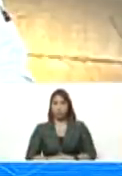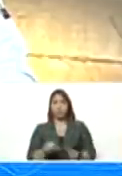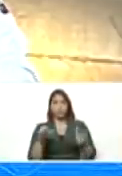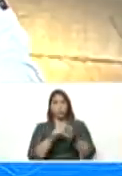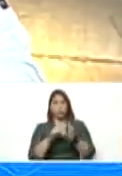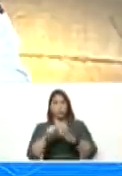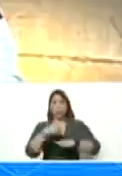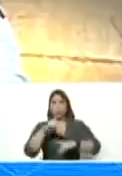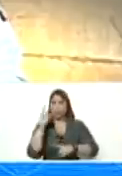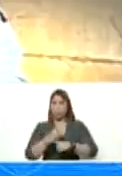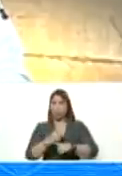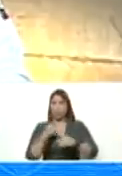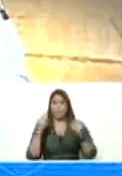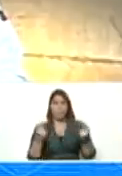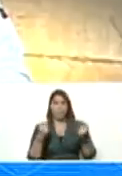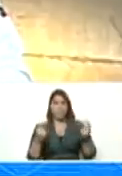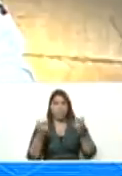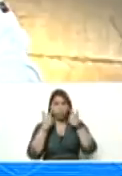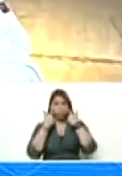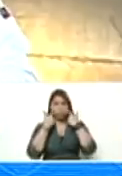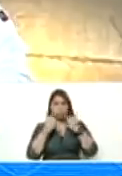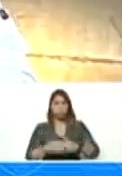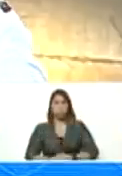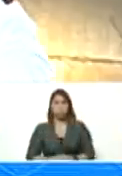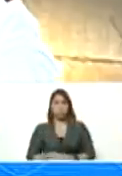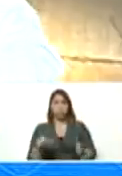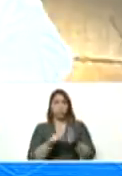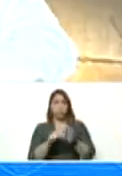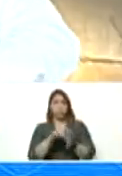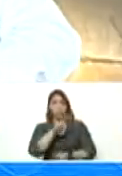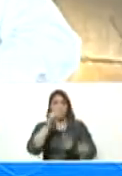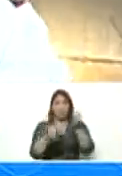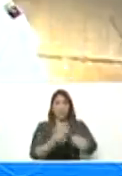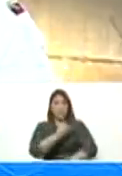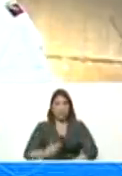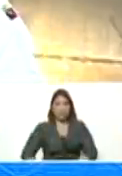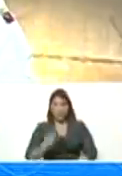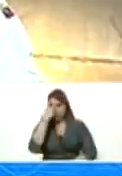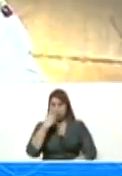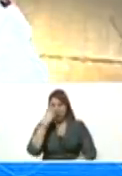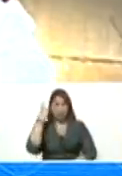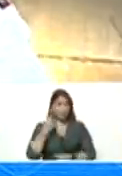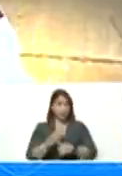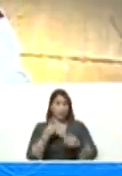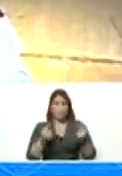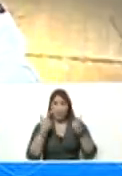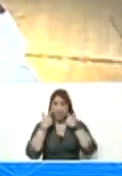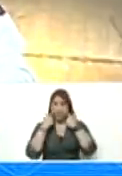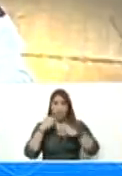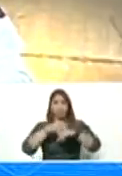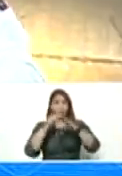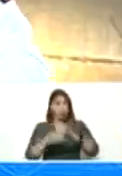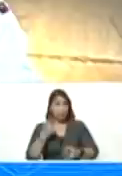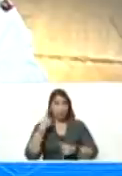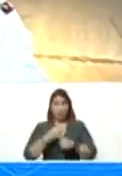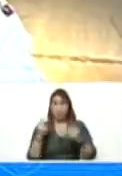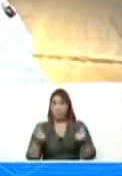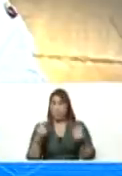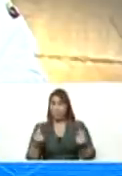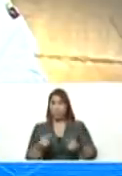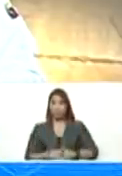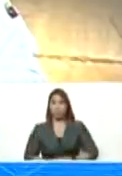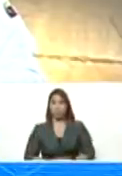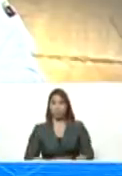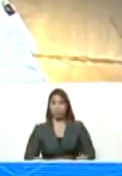gobierno tiene que ponerse las pilas. Donde el vicepresidente Tare tiene que ponerse las pilas. Los ministros tienen que ponerse las